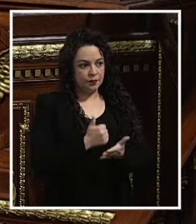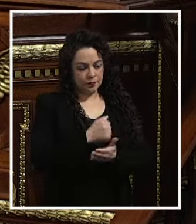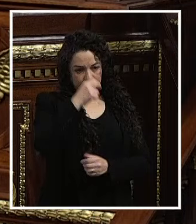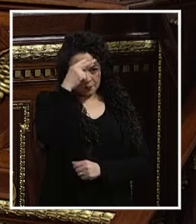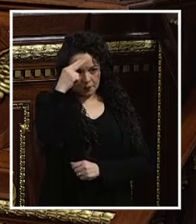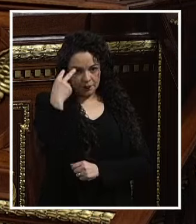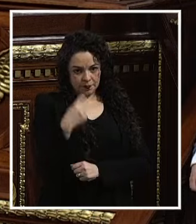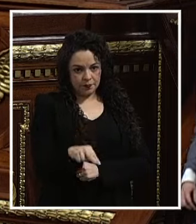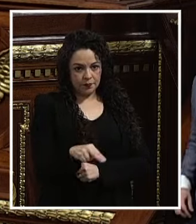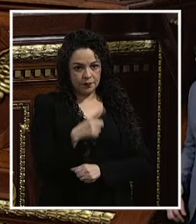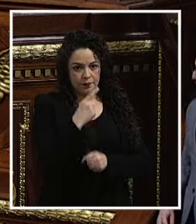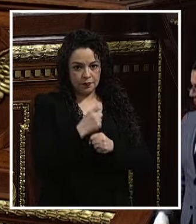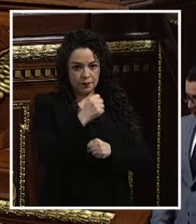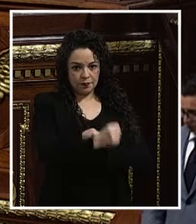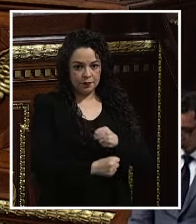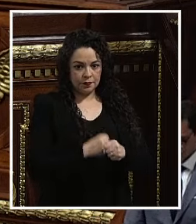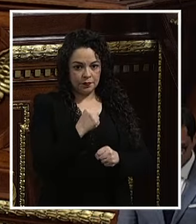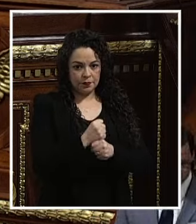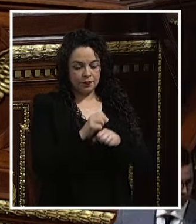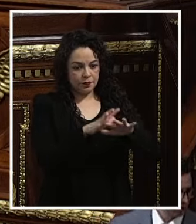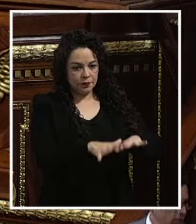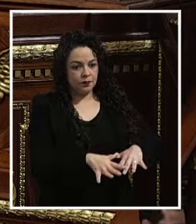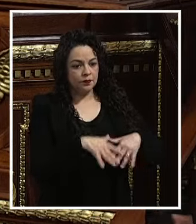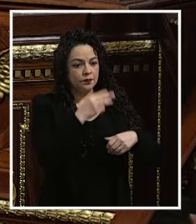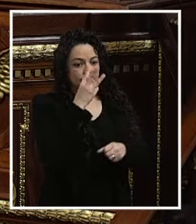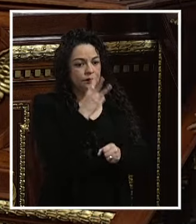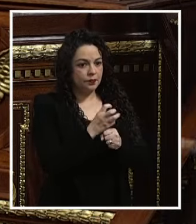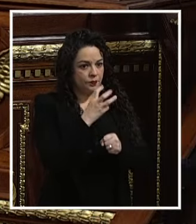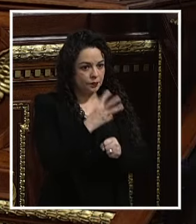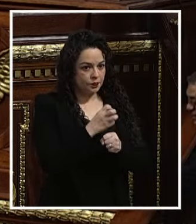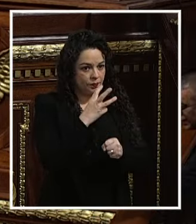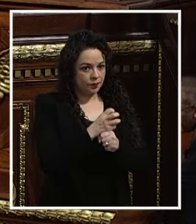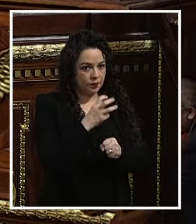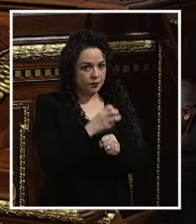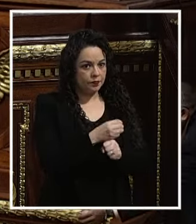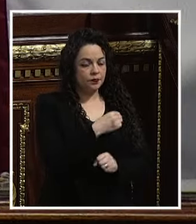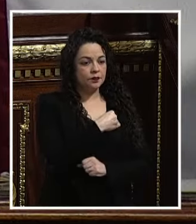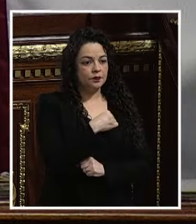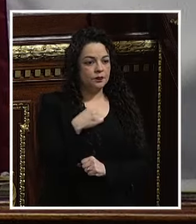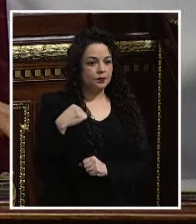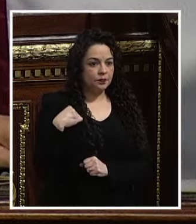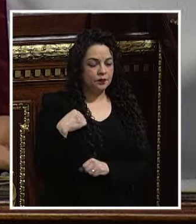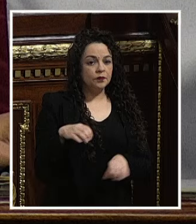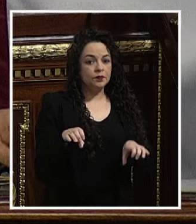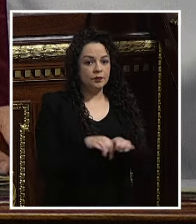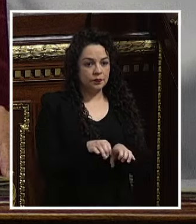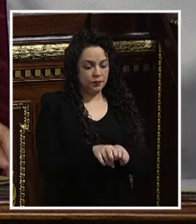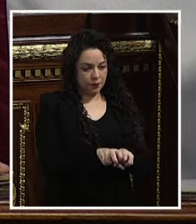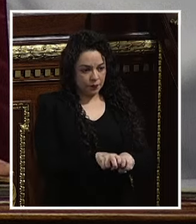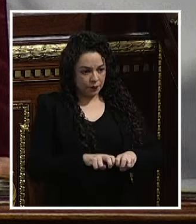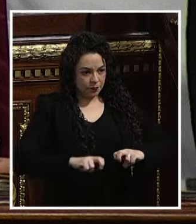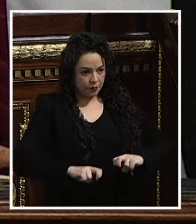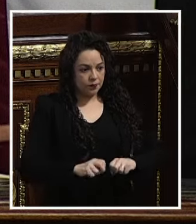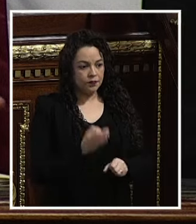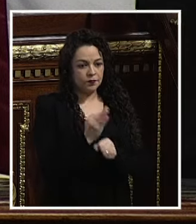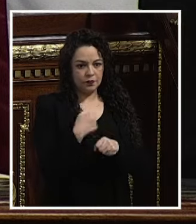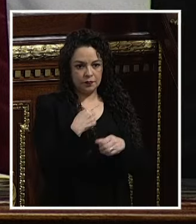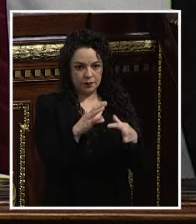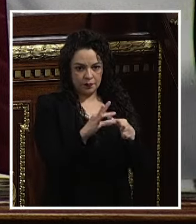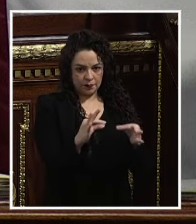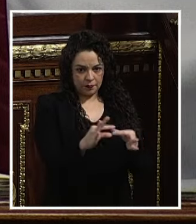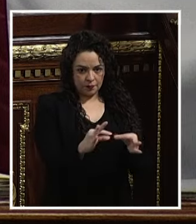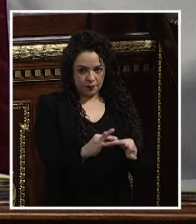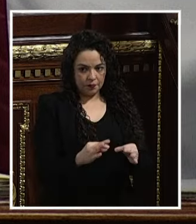año de ejercicio de la tercera legislatura queda integrada de la siguiente manera.